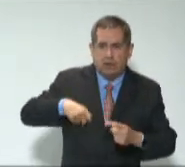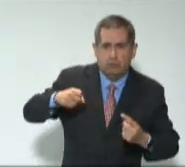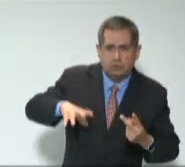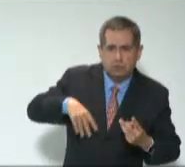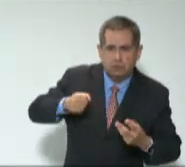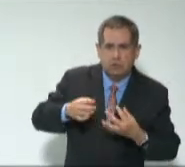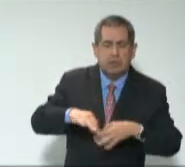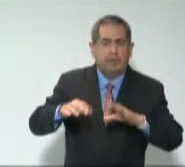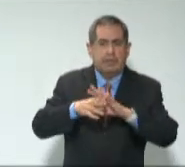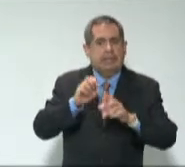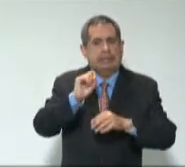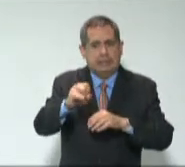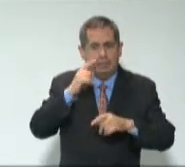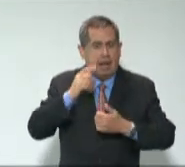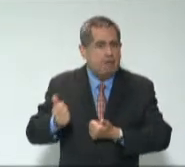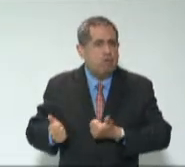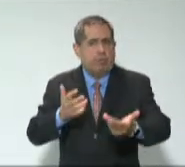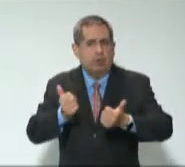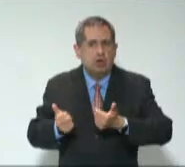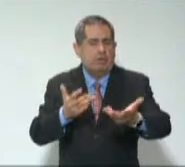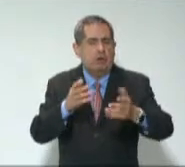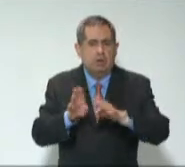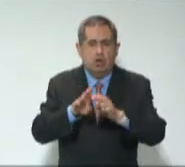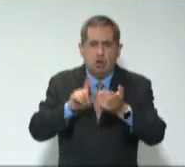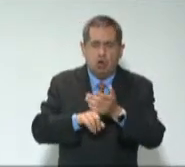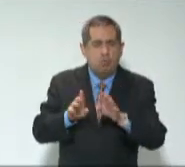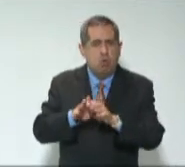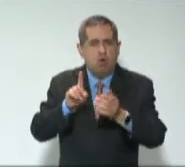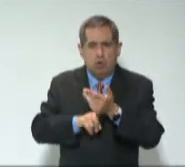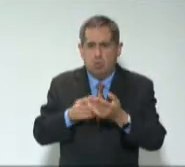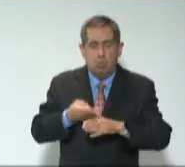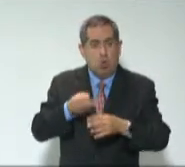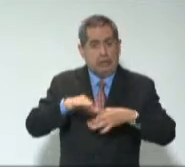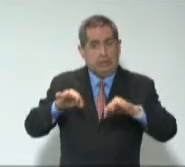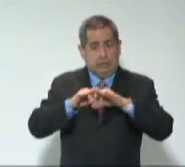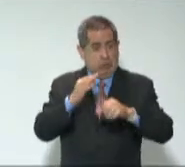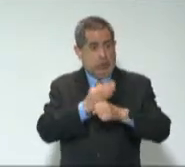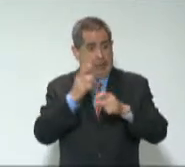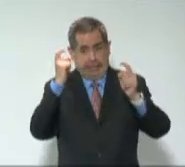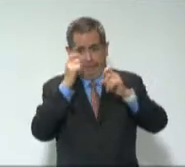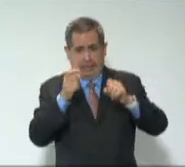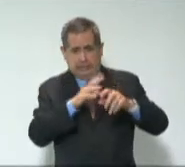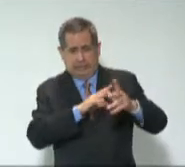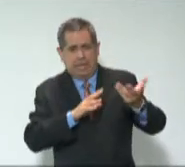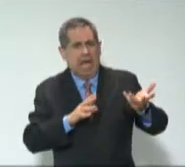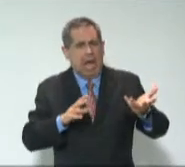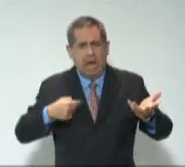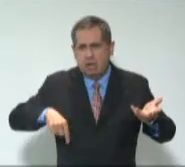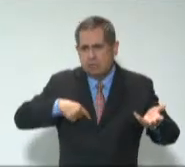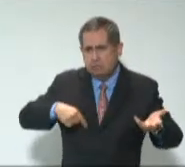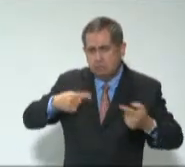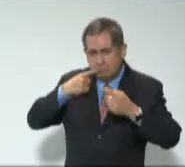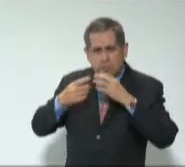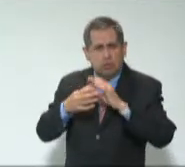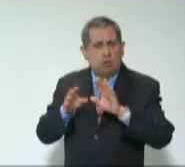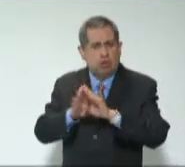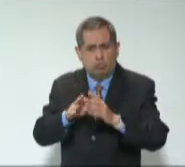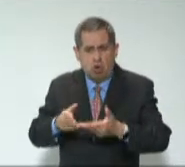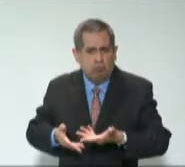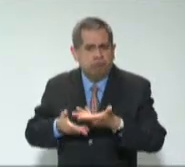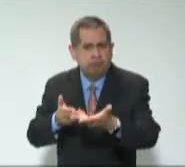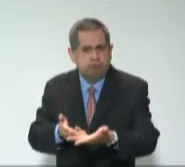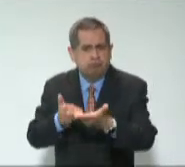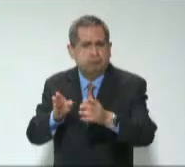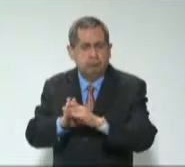importante por llevar información en una época muy crítica y compleja tanto con los mecanismos